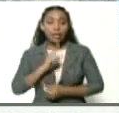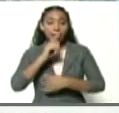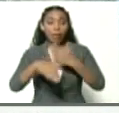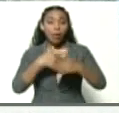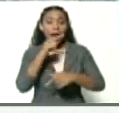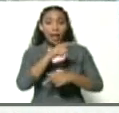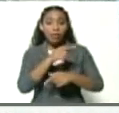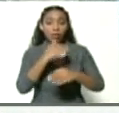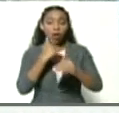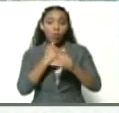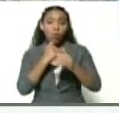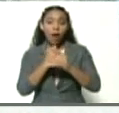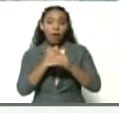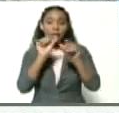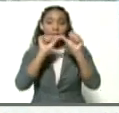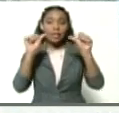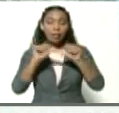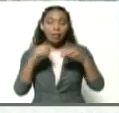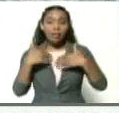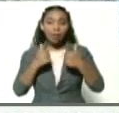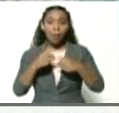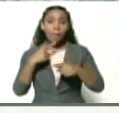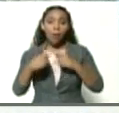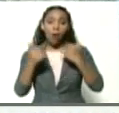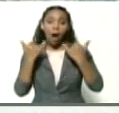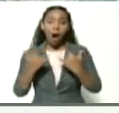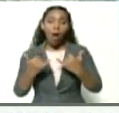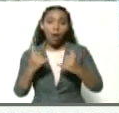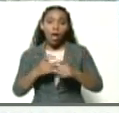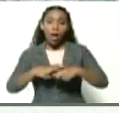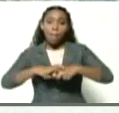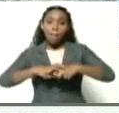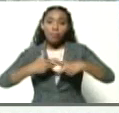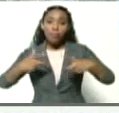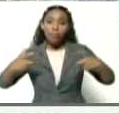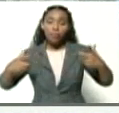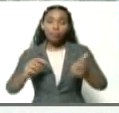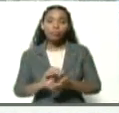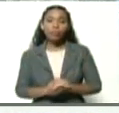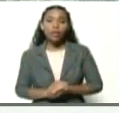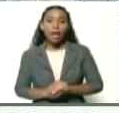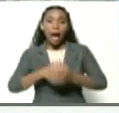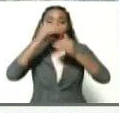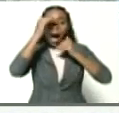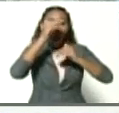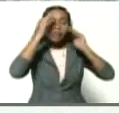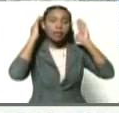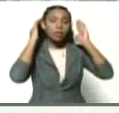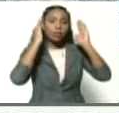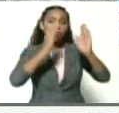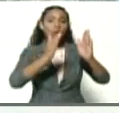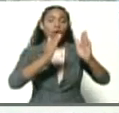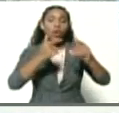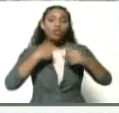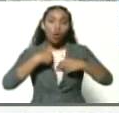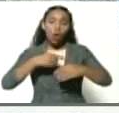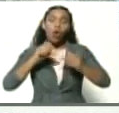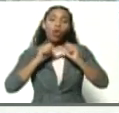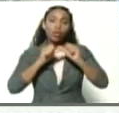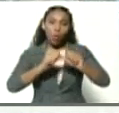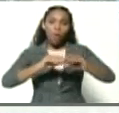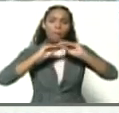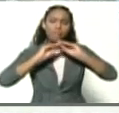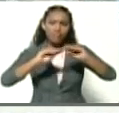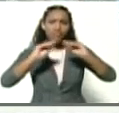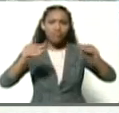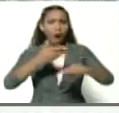como patrimonio del sistema de salud, pero por ahora crecer en la atención. Y yo les sigo llamando a